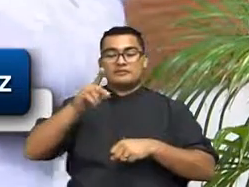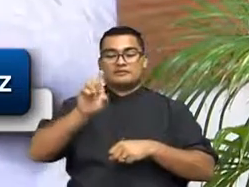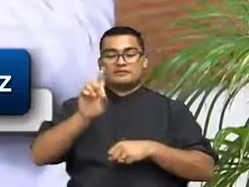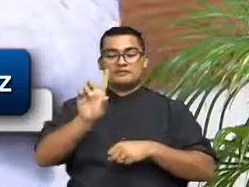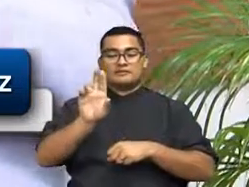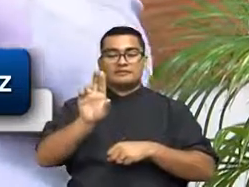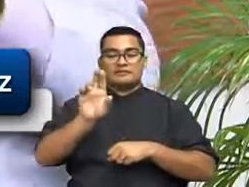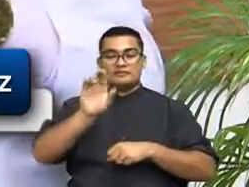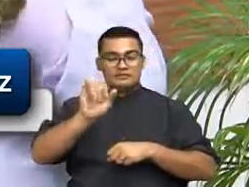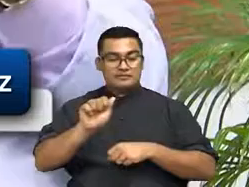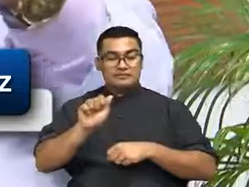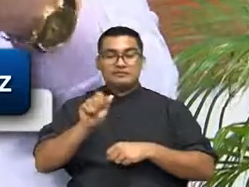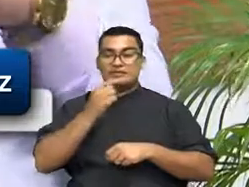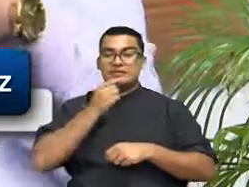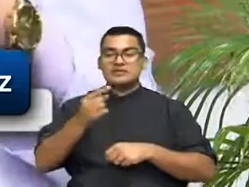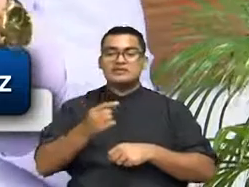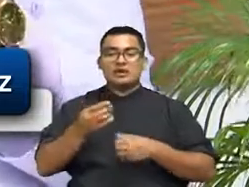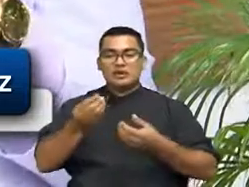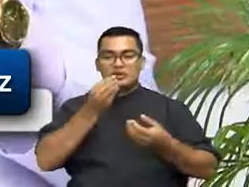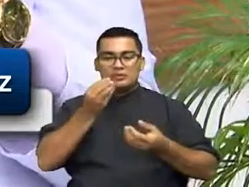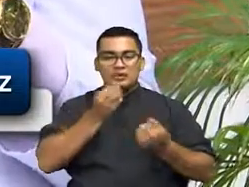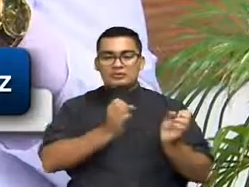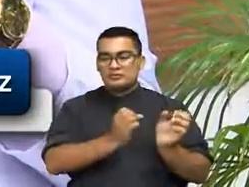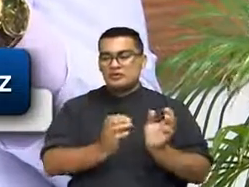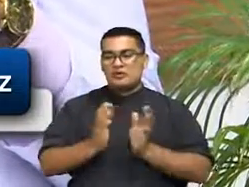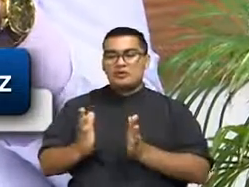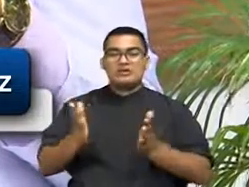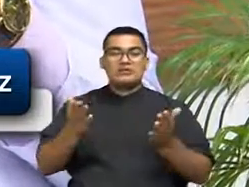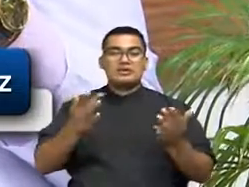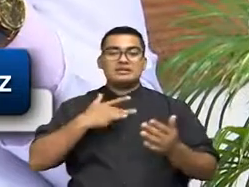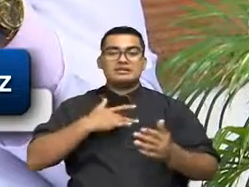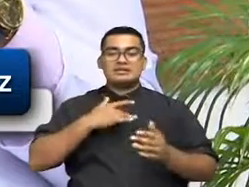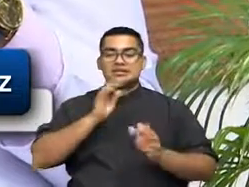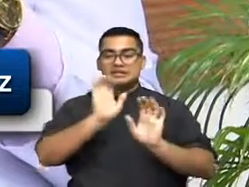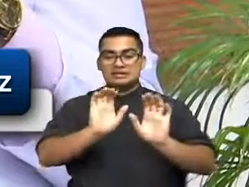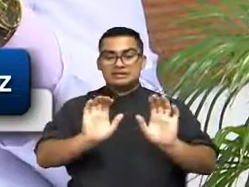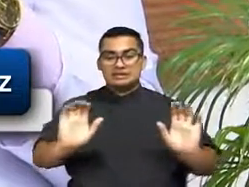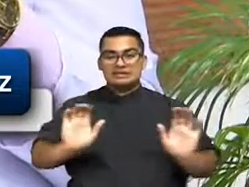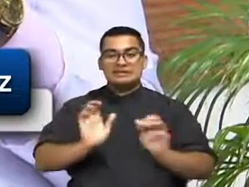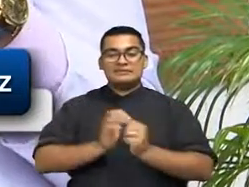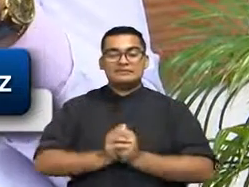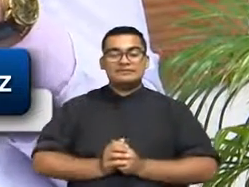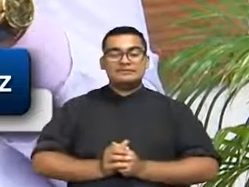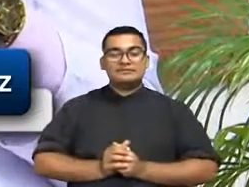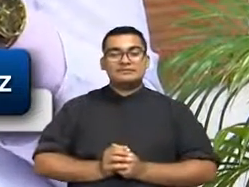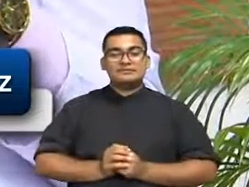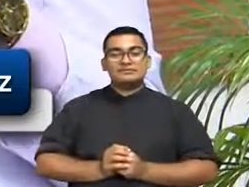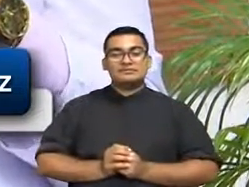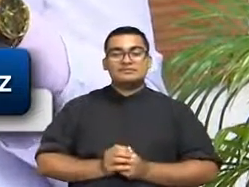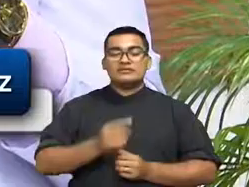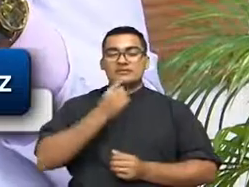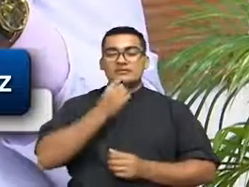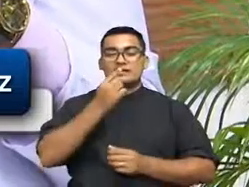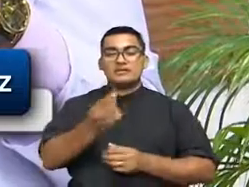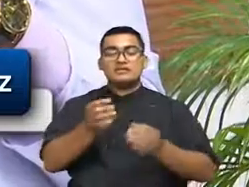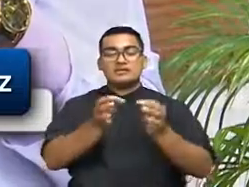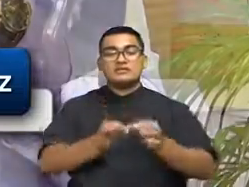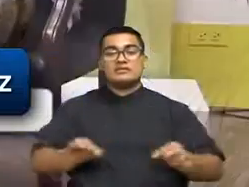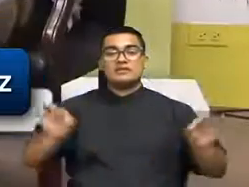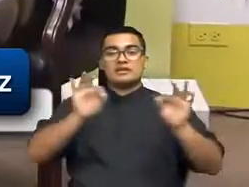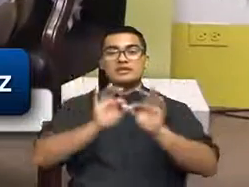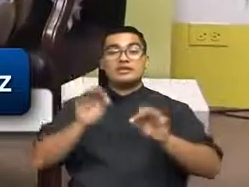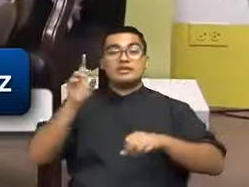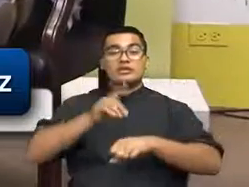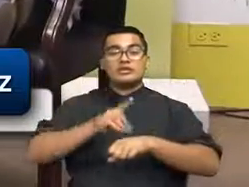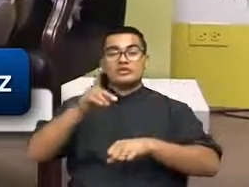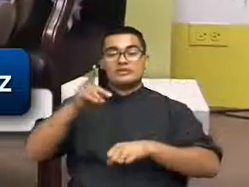etapa por etapa para que él vaya alimentándose de acuerdo a las necesidades. Algo muy importante, doctor, y es que ya los pediatras no solo ven este